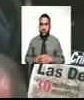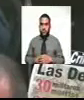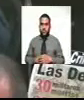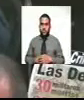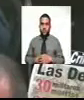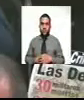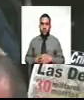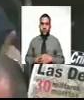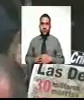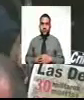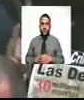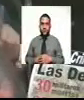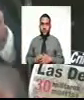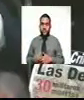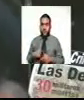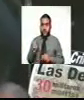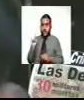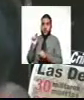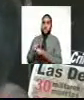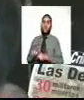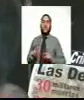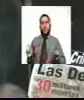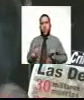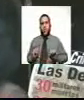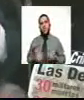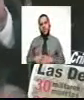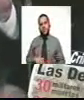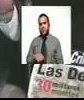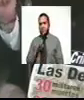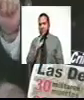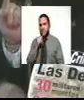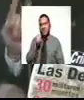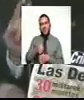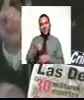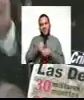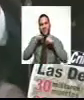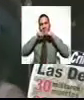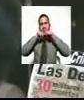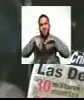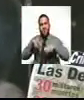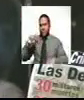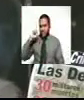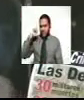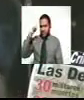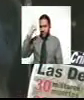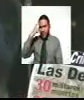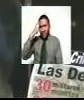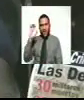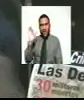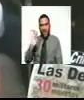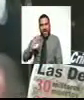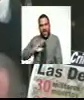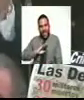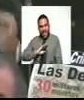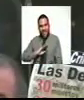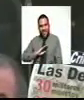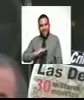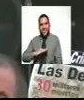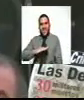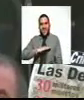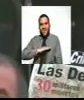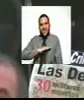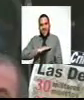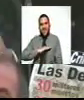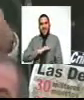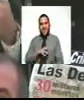digamos, mal de ninguno, pero son empleados públicos de determinado gobernador o alcalde. ¿Por qué? Porque en su gran